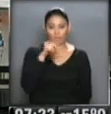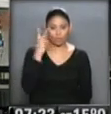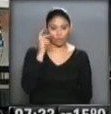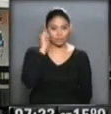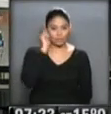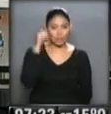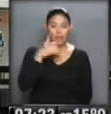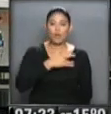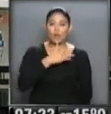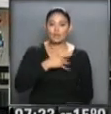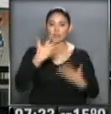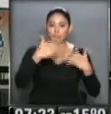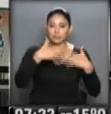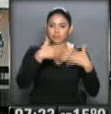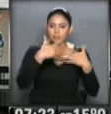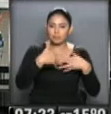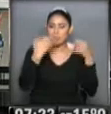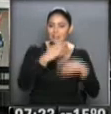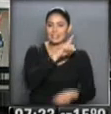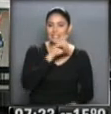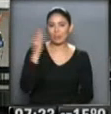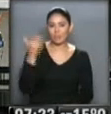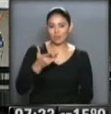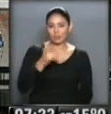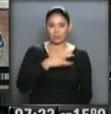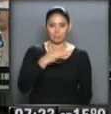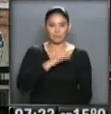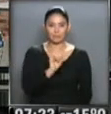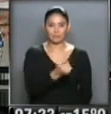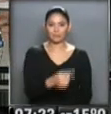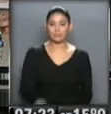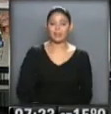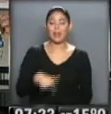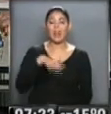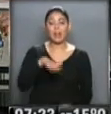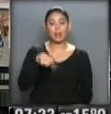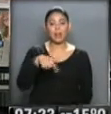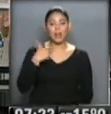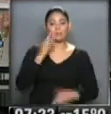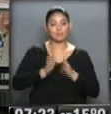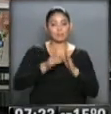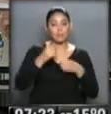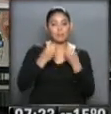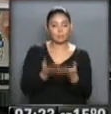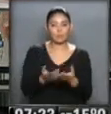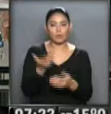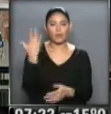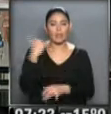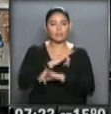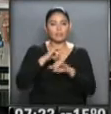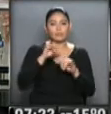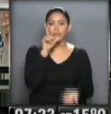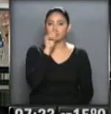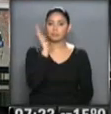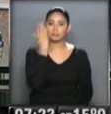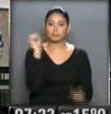corazón funciona al 100% y ya la atesora. Renzo continúa en plena recuperación en las últimas horas. Se difundió por las redes